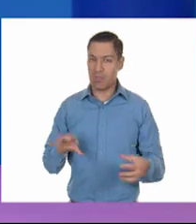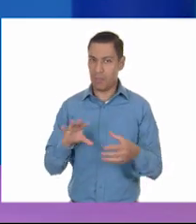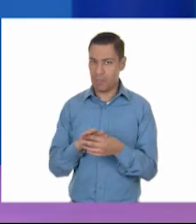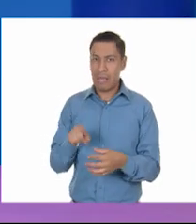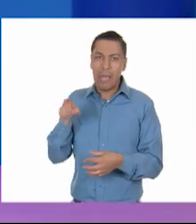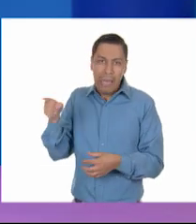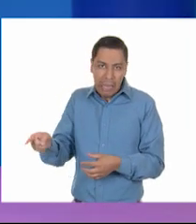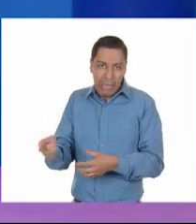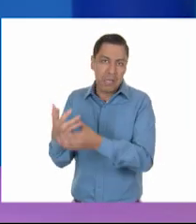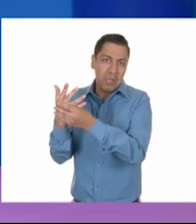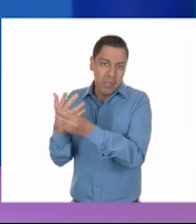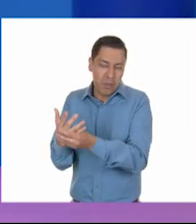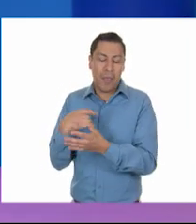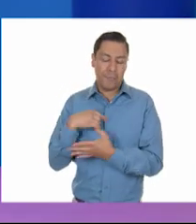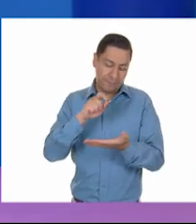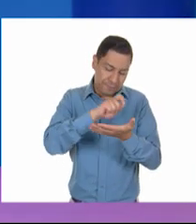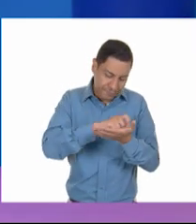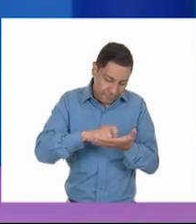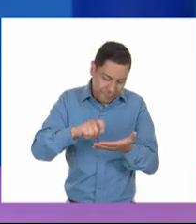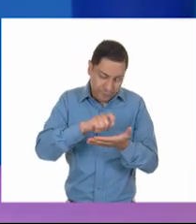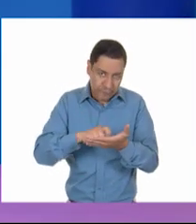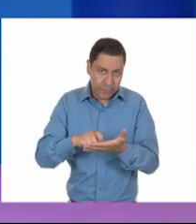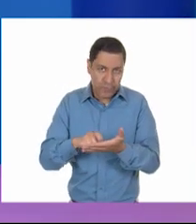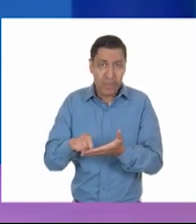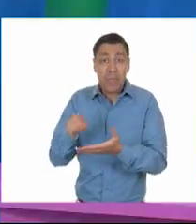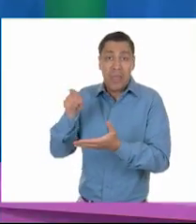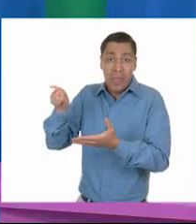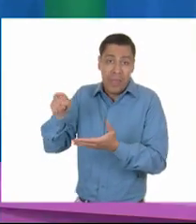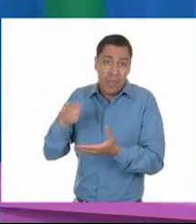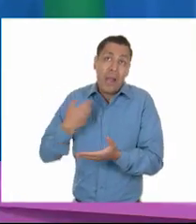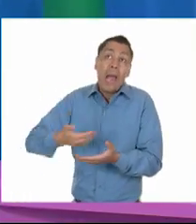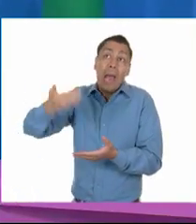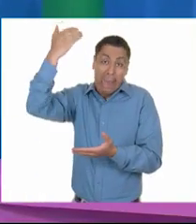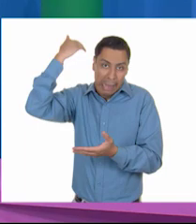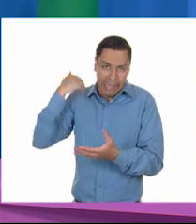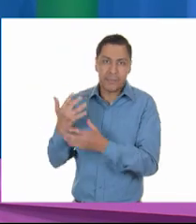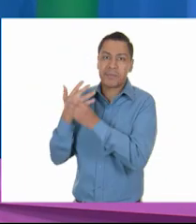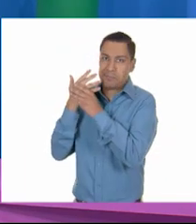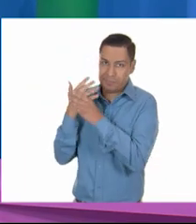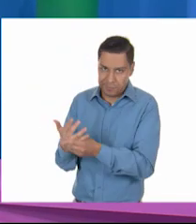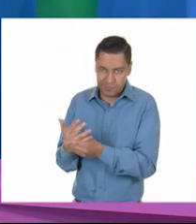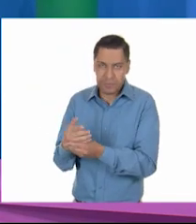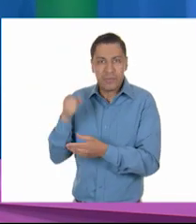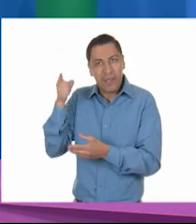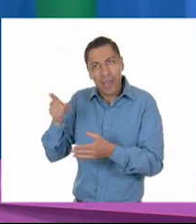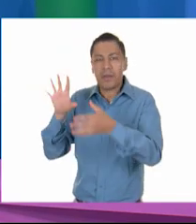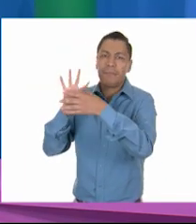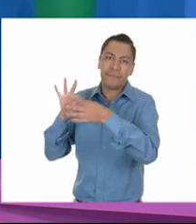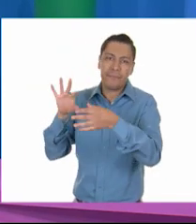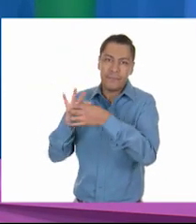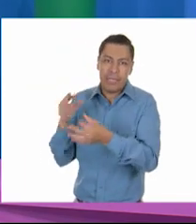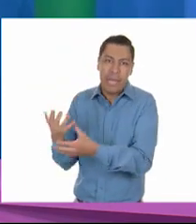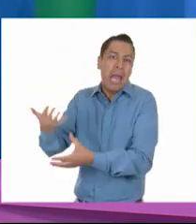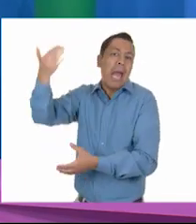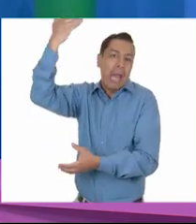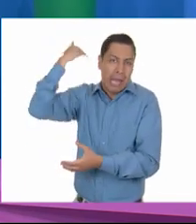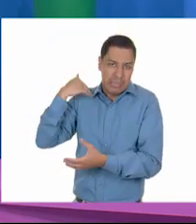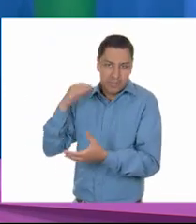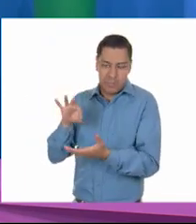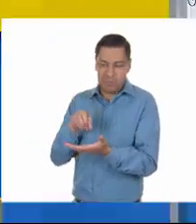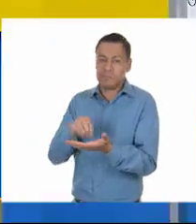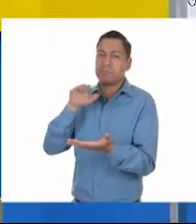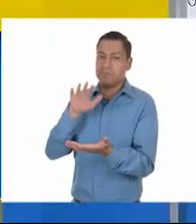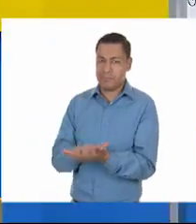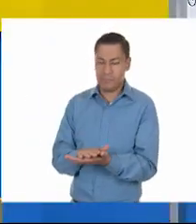También podemos hacerlo hablando en pasado. El astronauta dijo, el astronauta comentó, habló, explicó, etcétera, etcétera. Vamos,